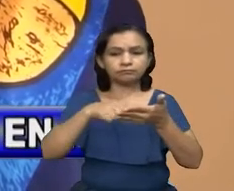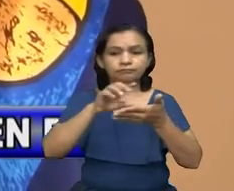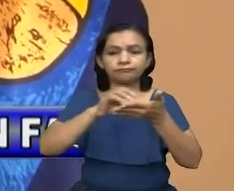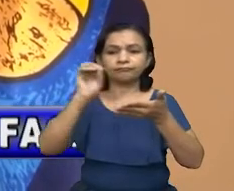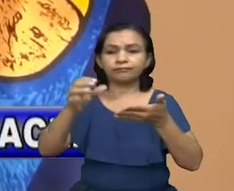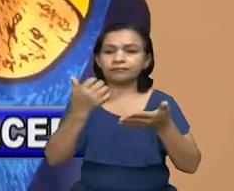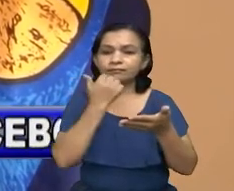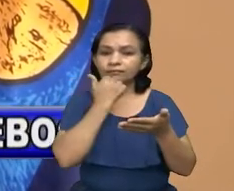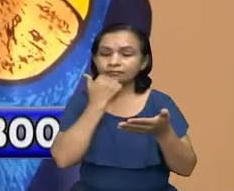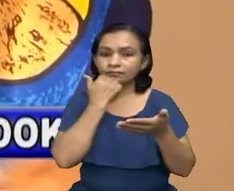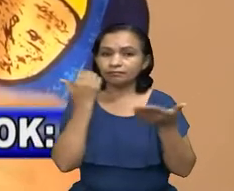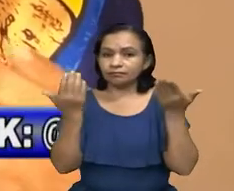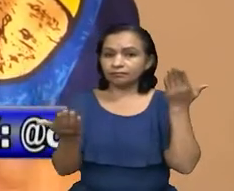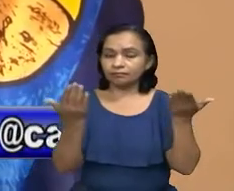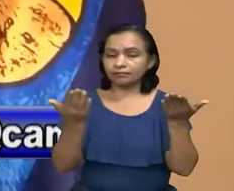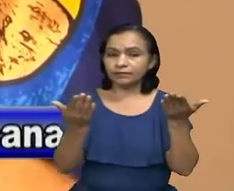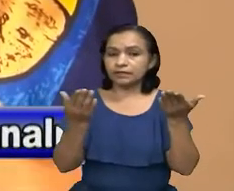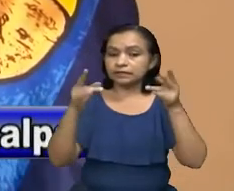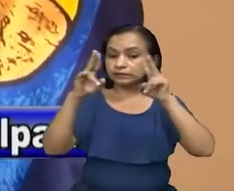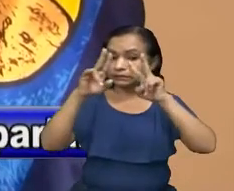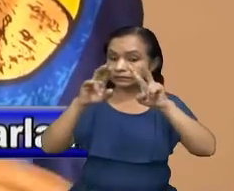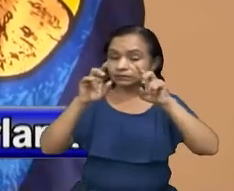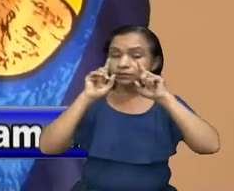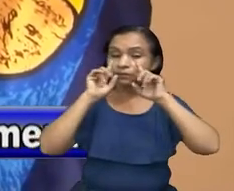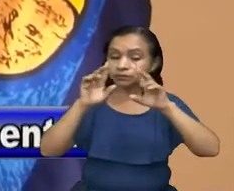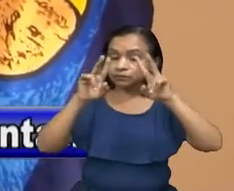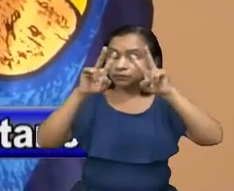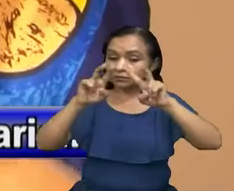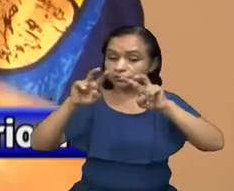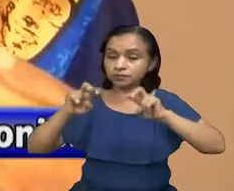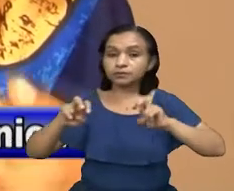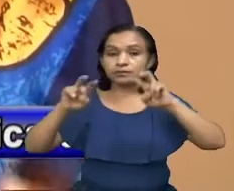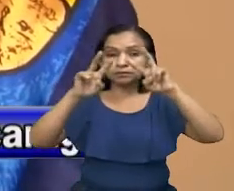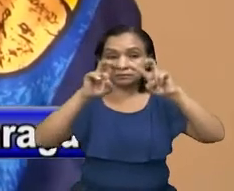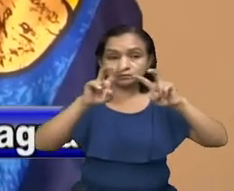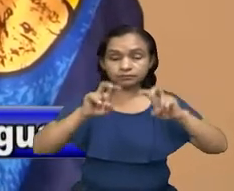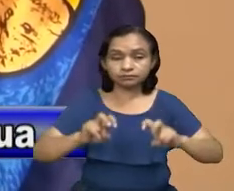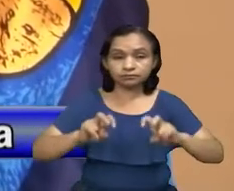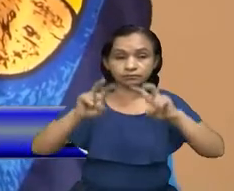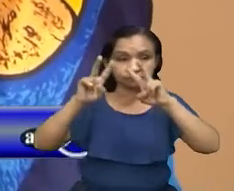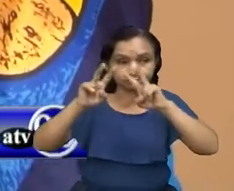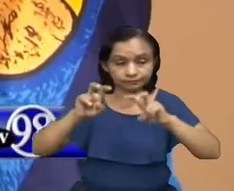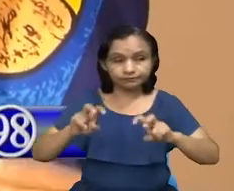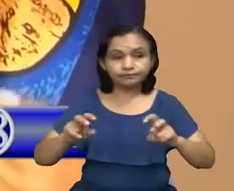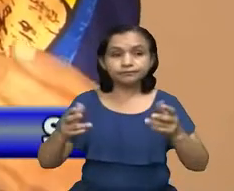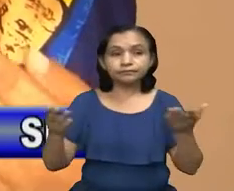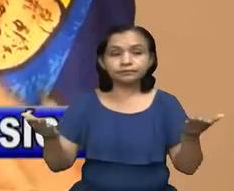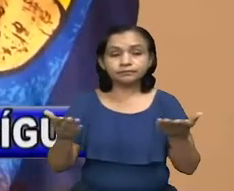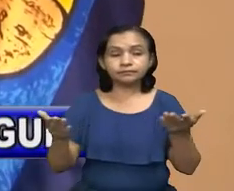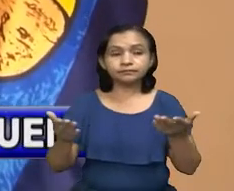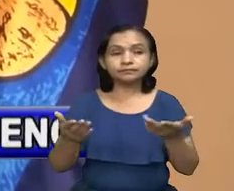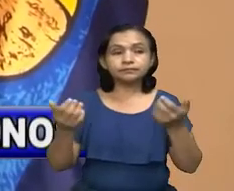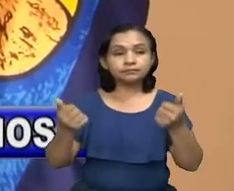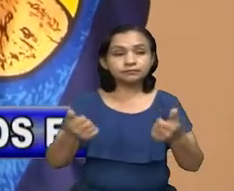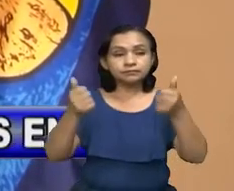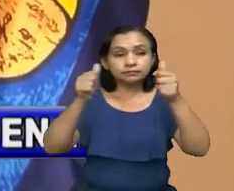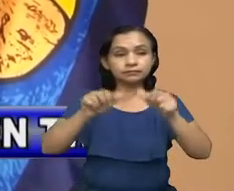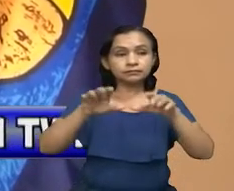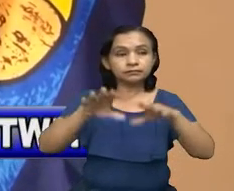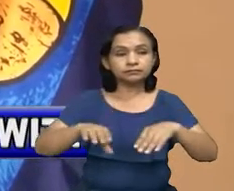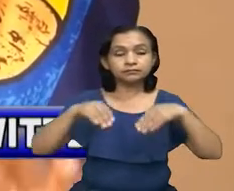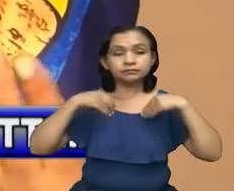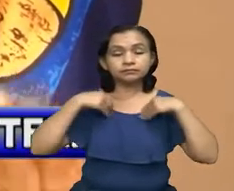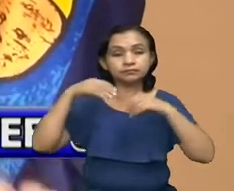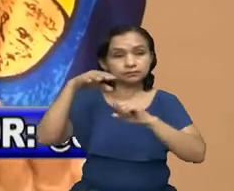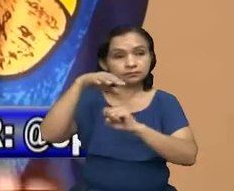error. Entonces, estamos en este proceso de análisis y de aprobación en la